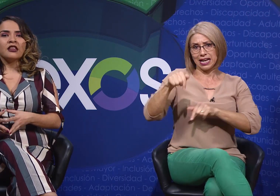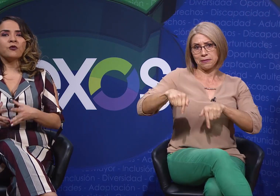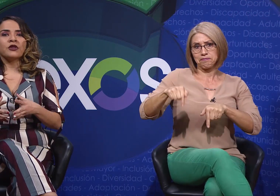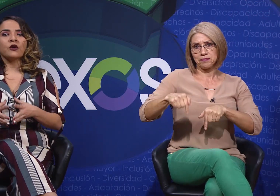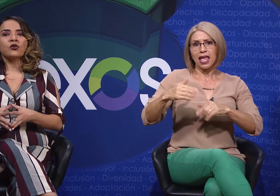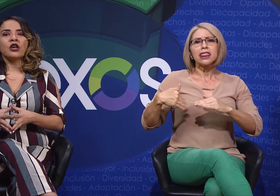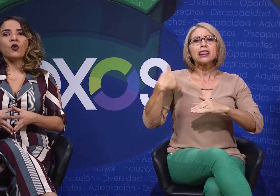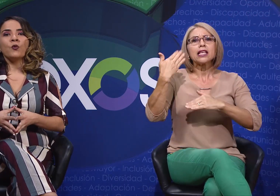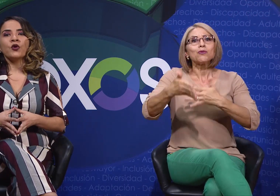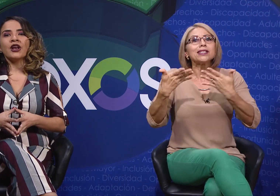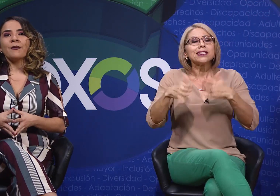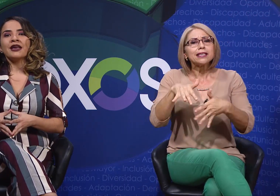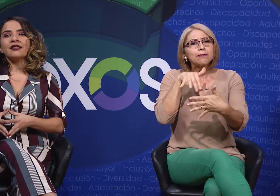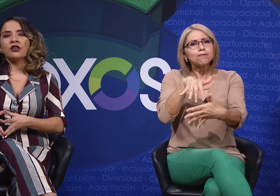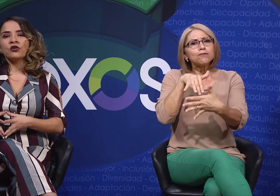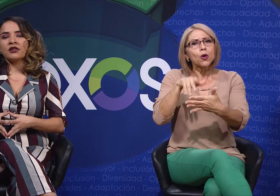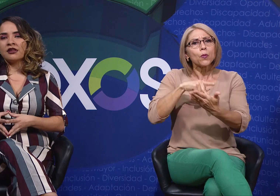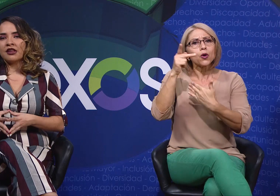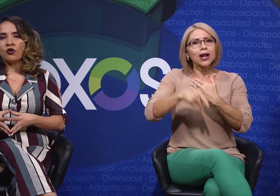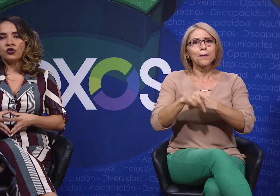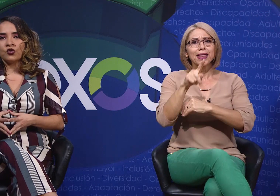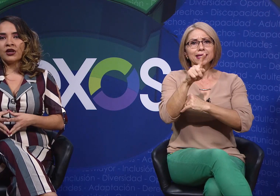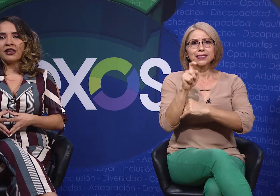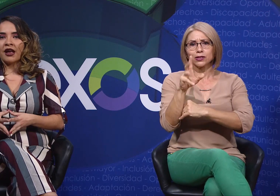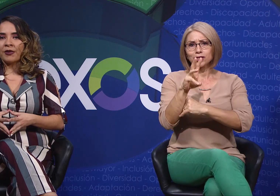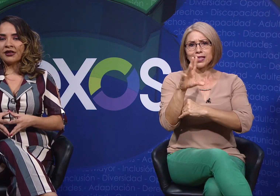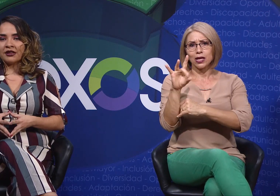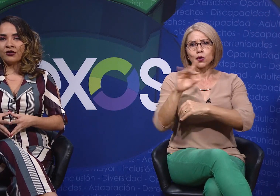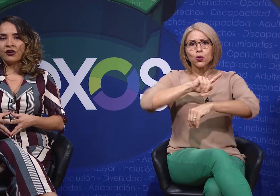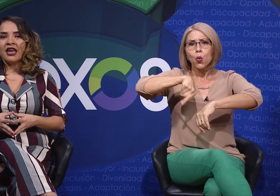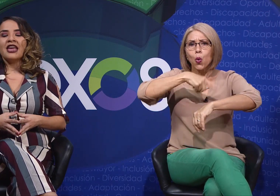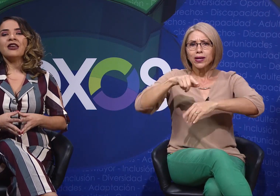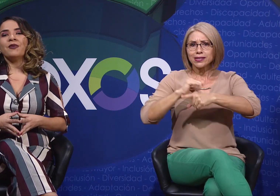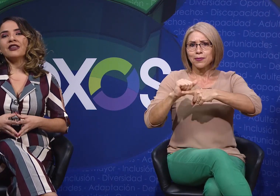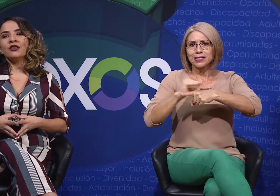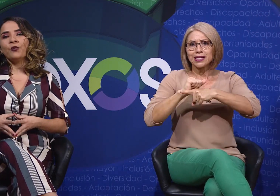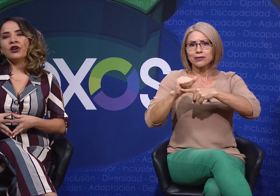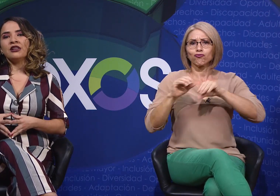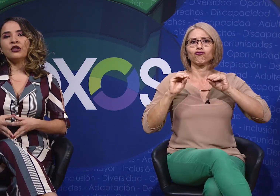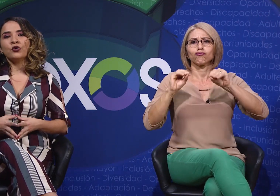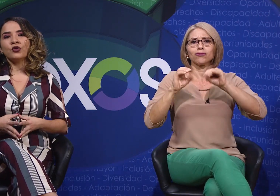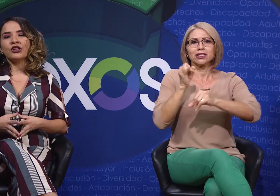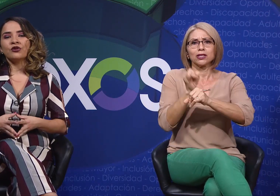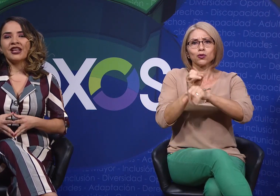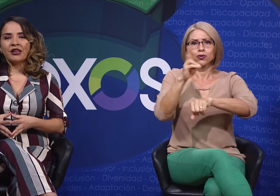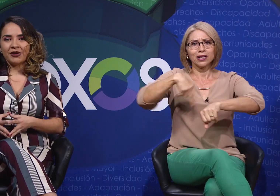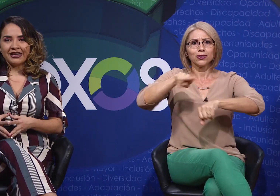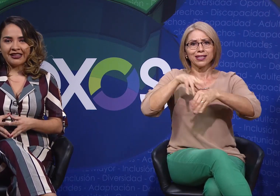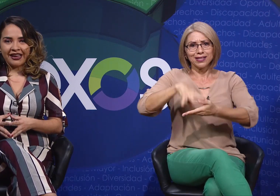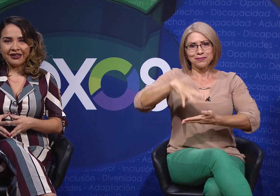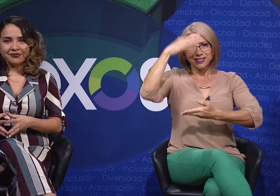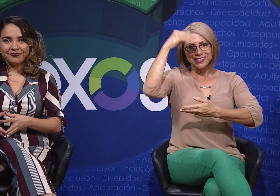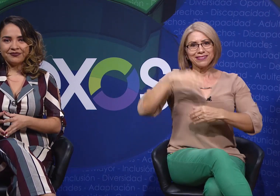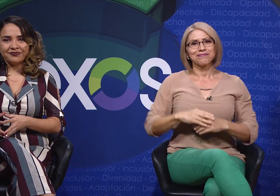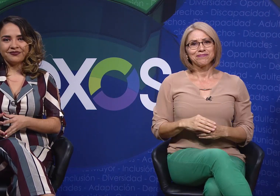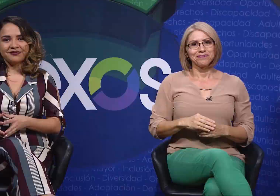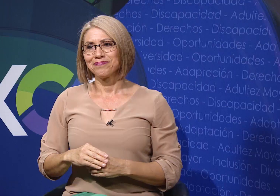Rica, después de cursar un programa de 168 horas de capacitación impartido por el Instituto Nacional de